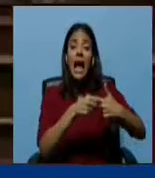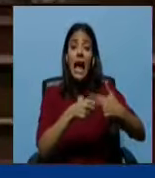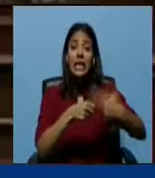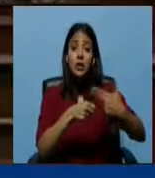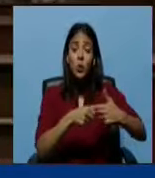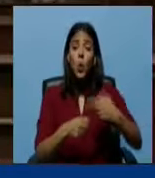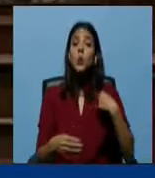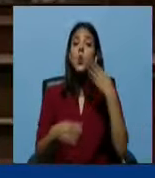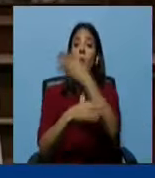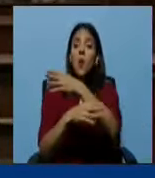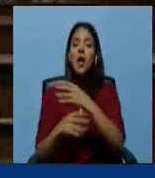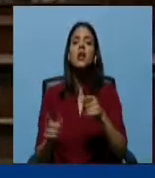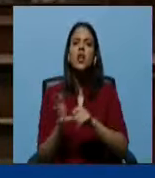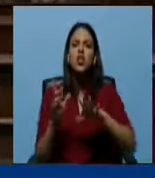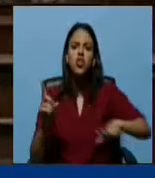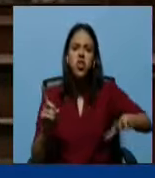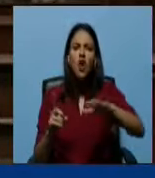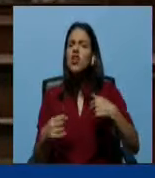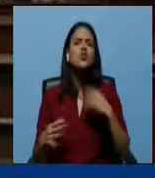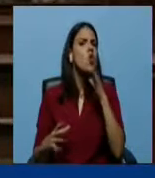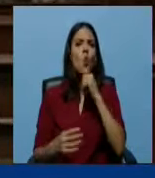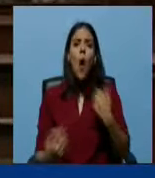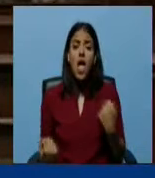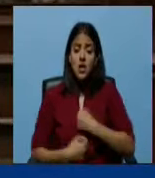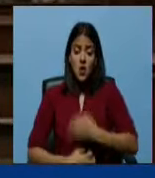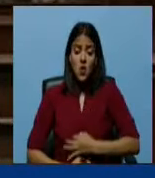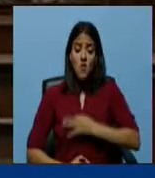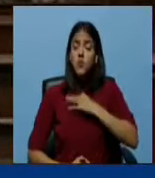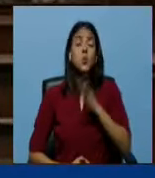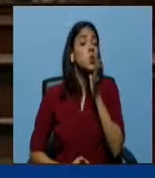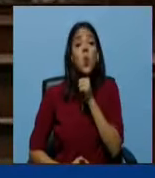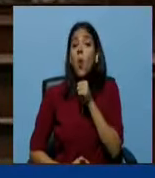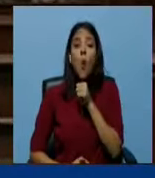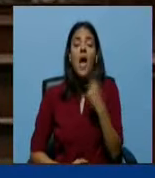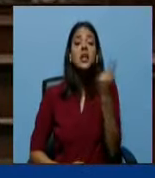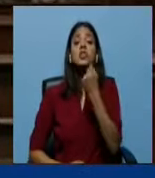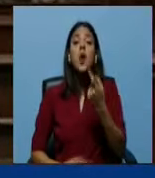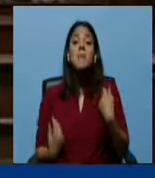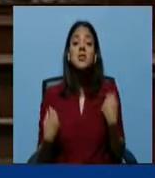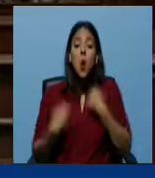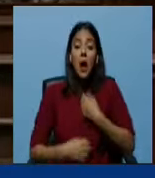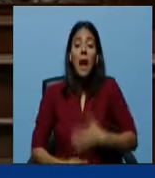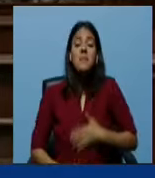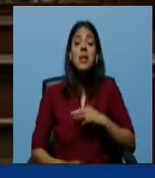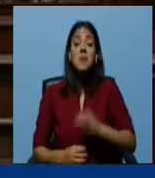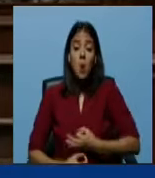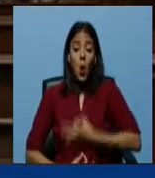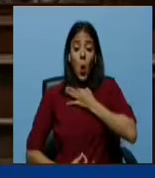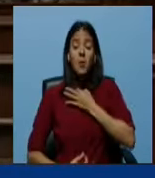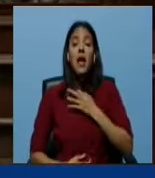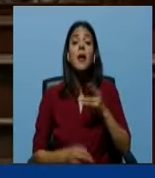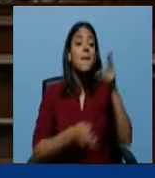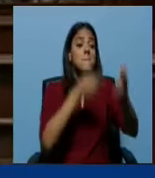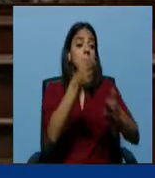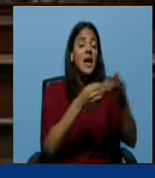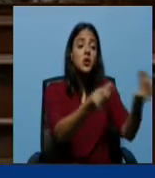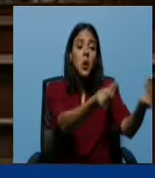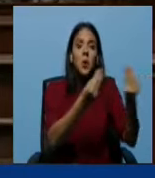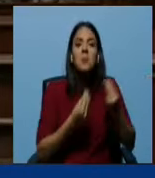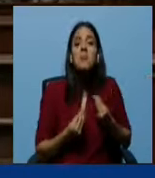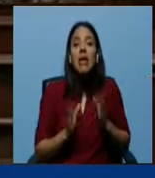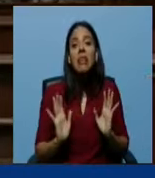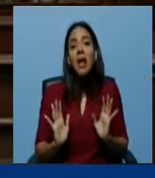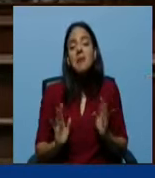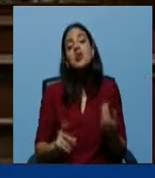Mari, cuando me eligieron diputado, yo no tenía flux, yo lo que tenía era las corbatas de Metrobús. Pero ya no podía ir con la chaqueta y la corbata